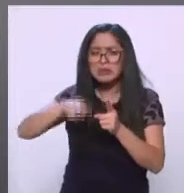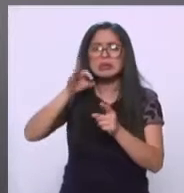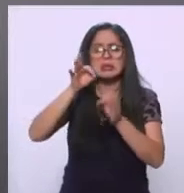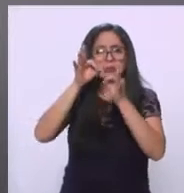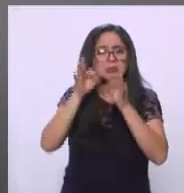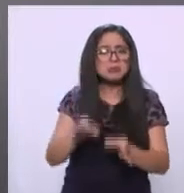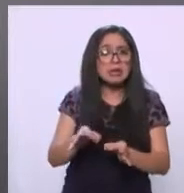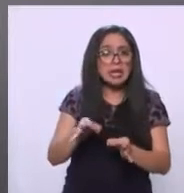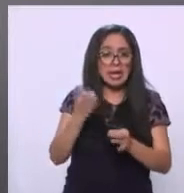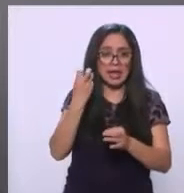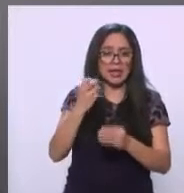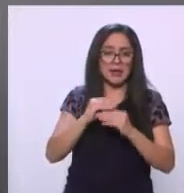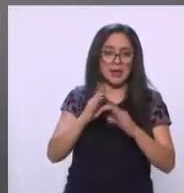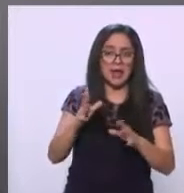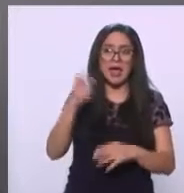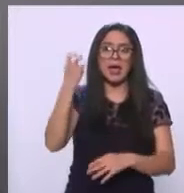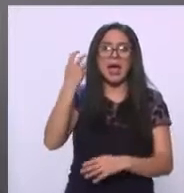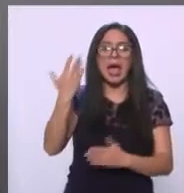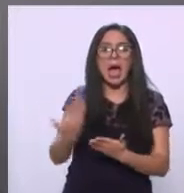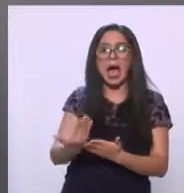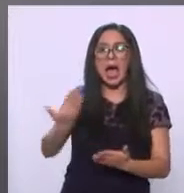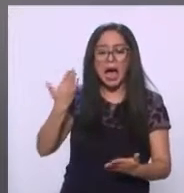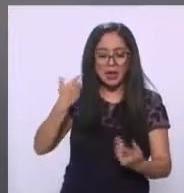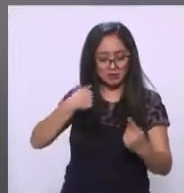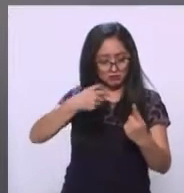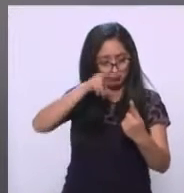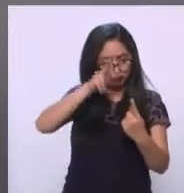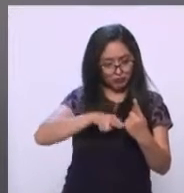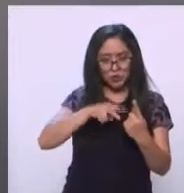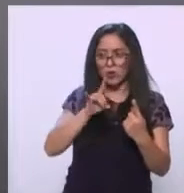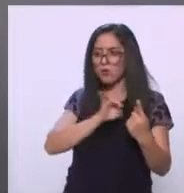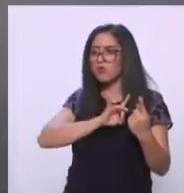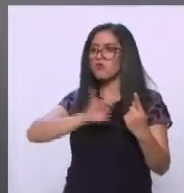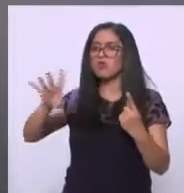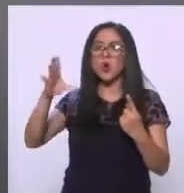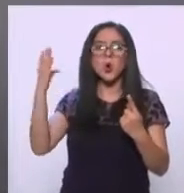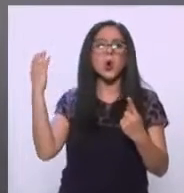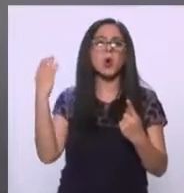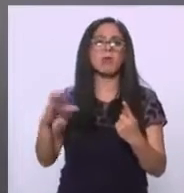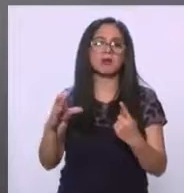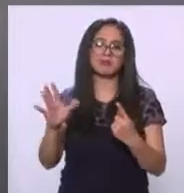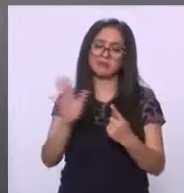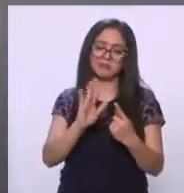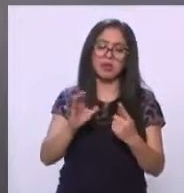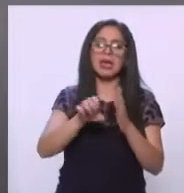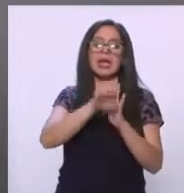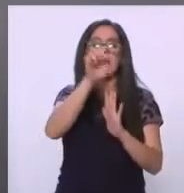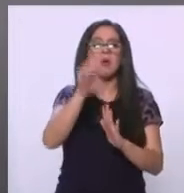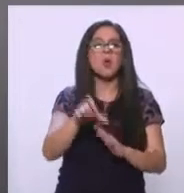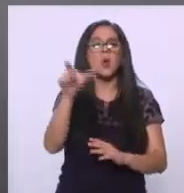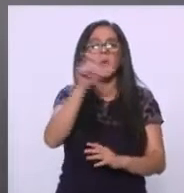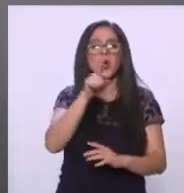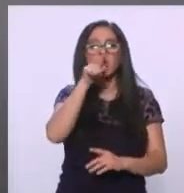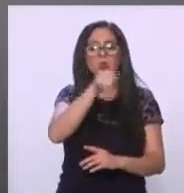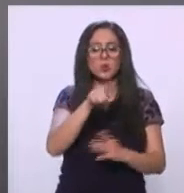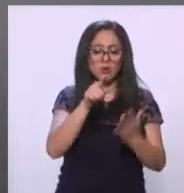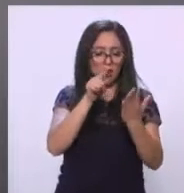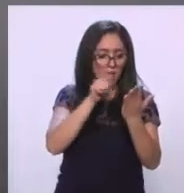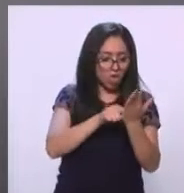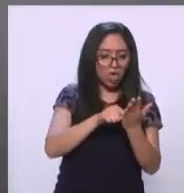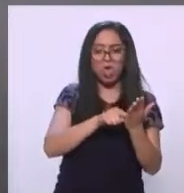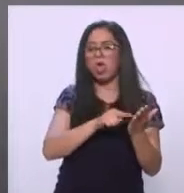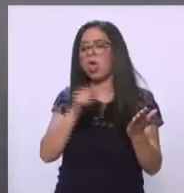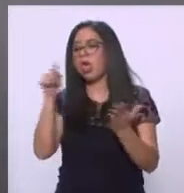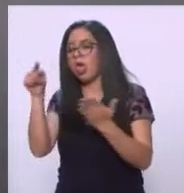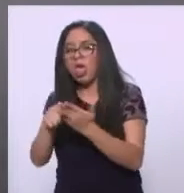acreditado. Entonces la ventaja es que la gente, antes de compartir, y este paso de abrir el navegador, este paso se lo ahorra y desde el